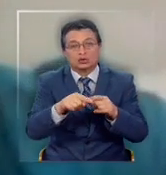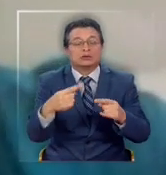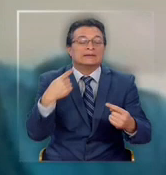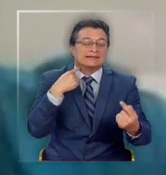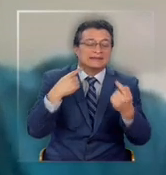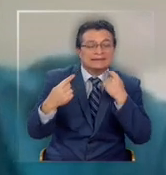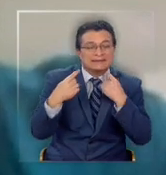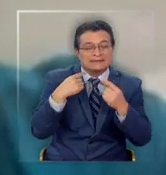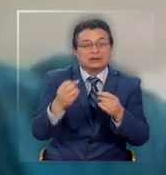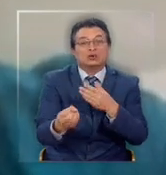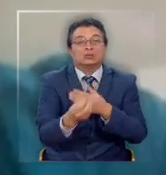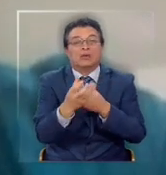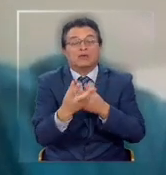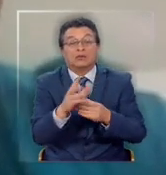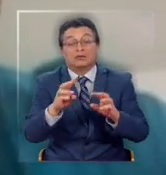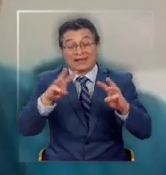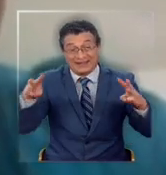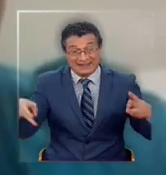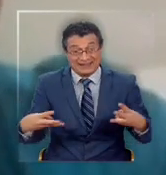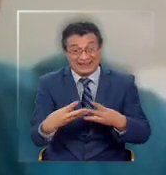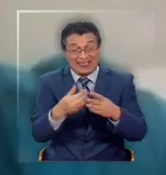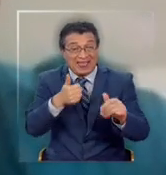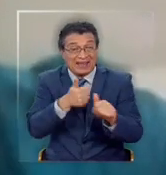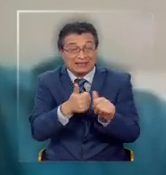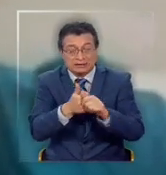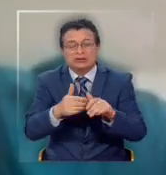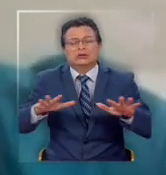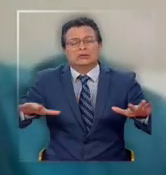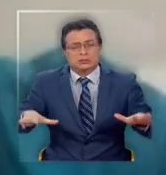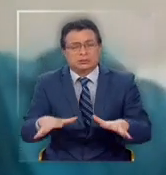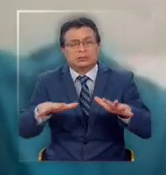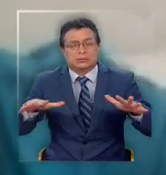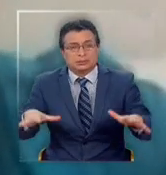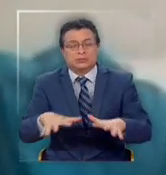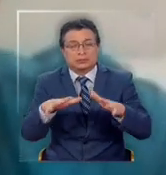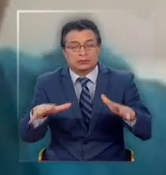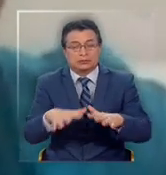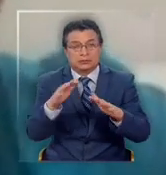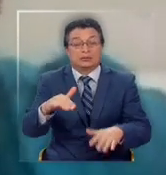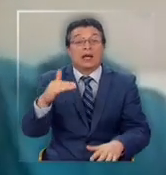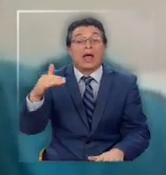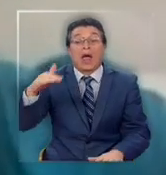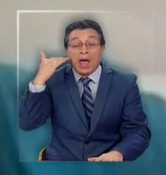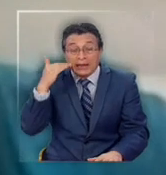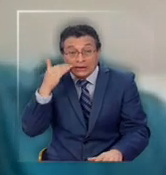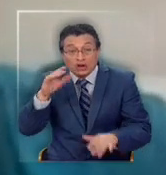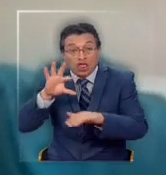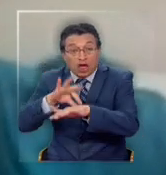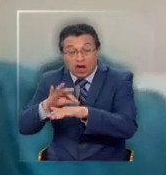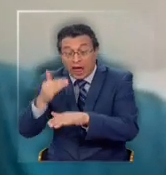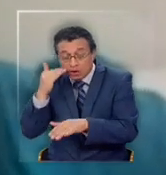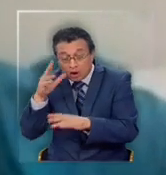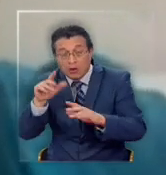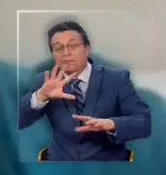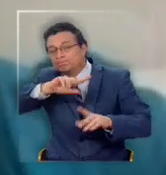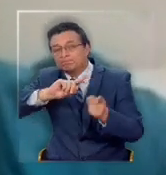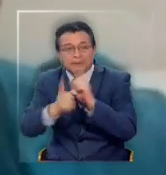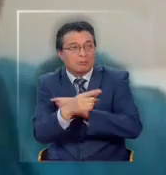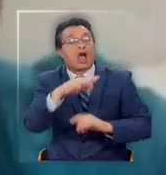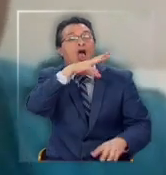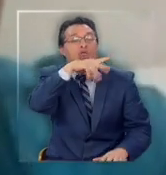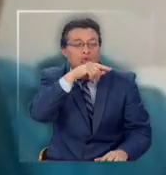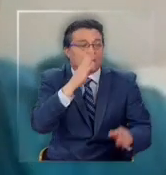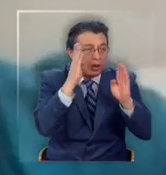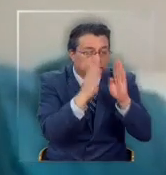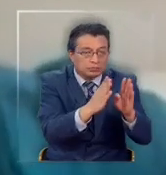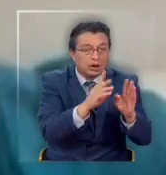llegando. Toda la red asistencial ha hecho tremendo esfuerzo. Hay pediatras atendiendo adultos, hay pacientes adultos en